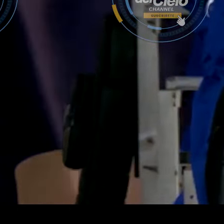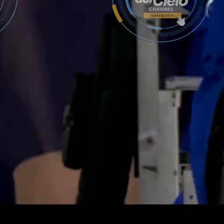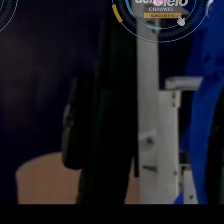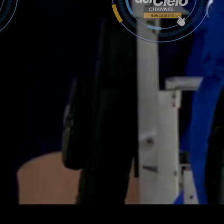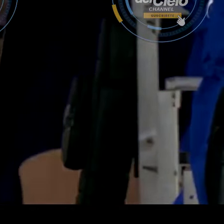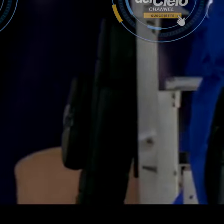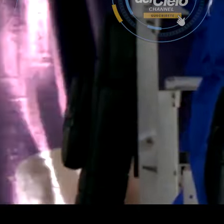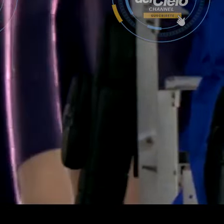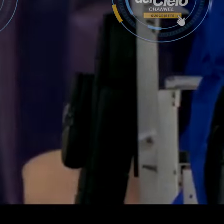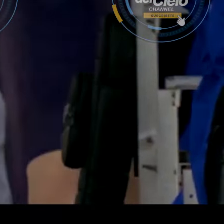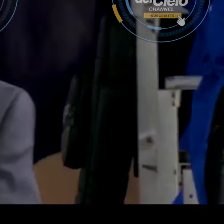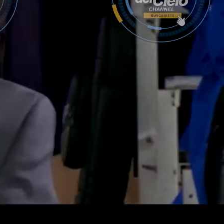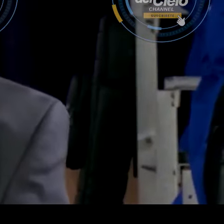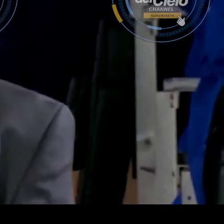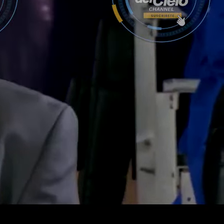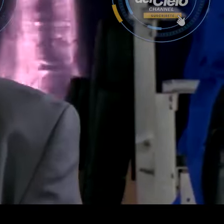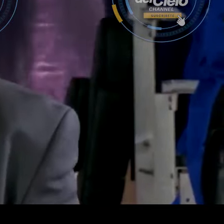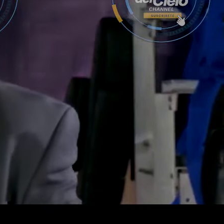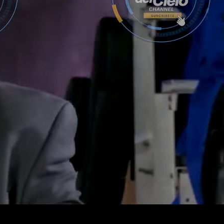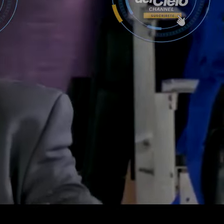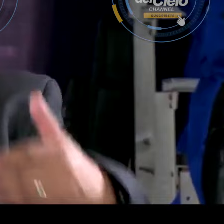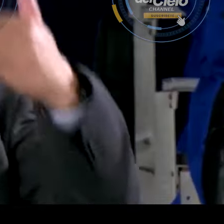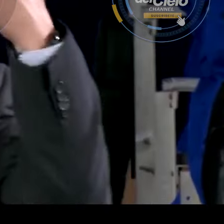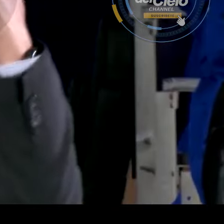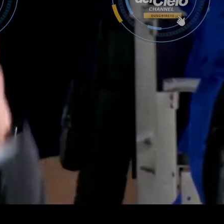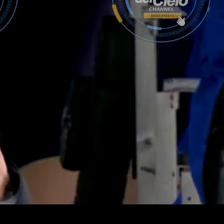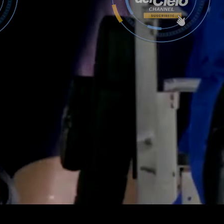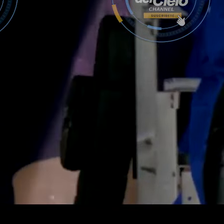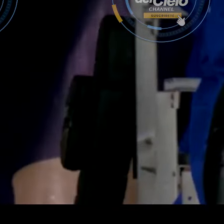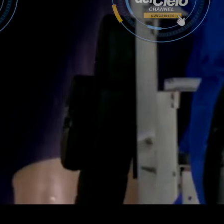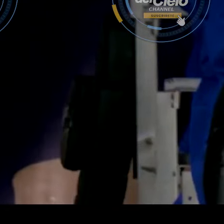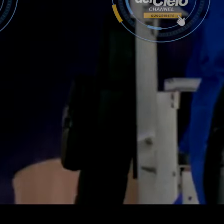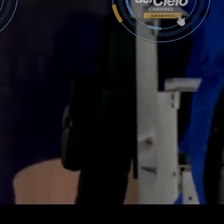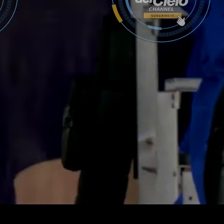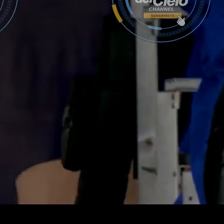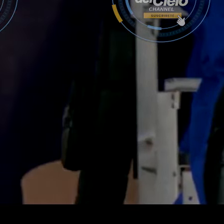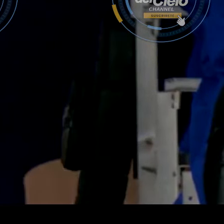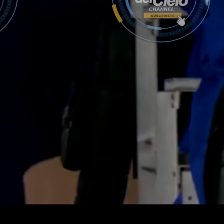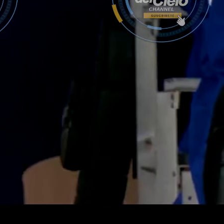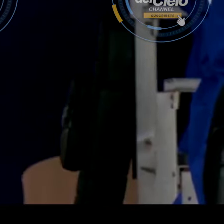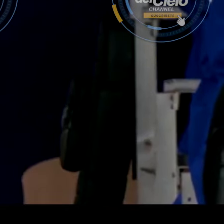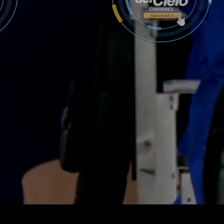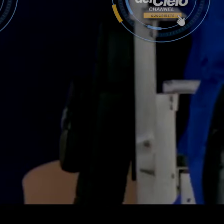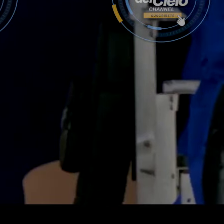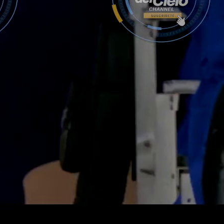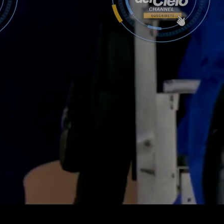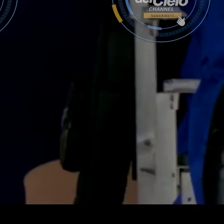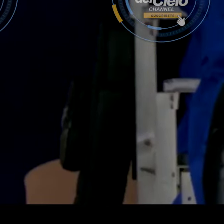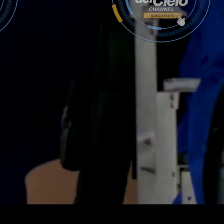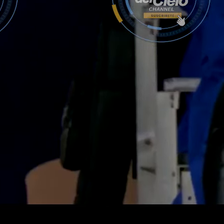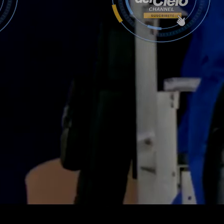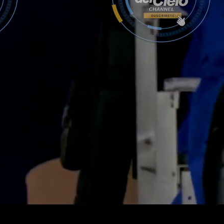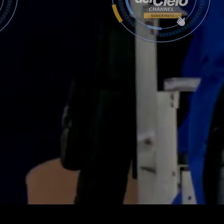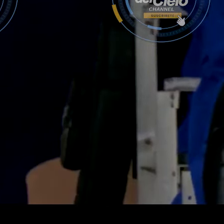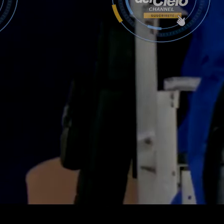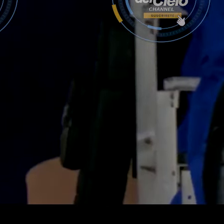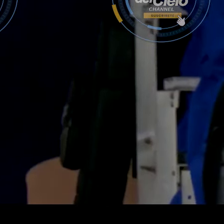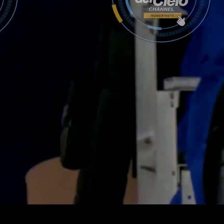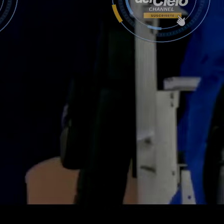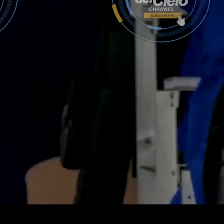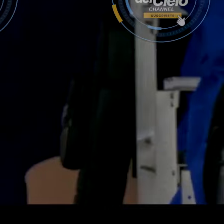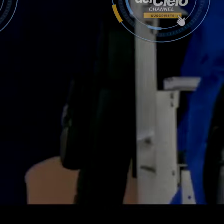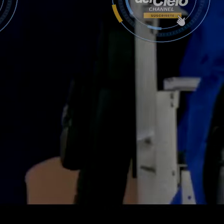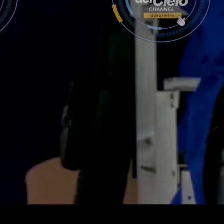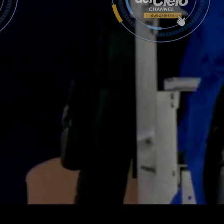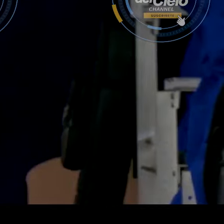Testamento. Conocer bien las características de este evangelio permiten a la